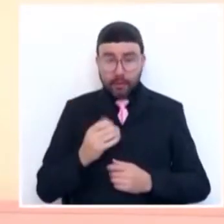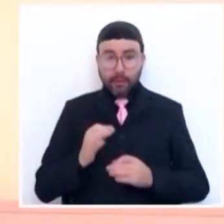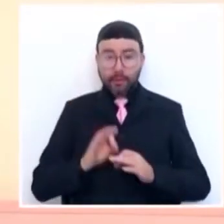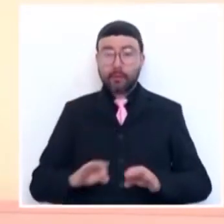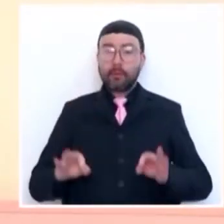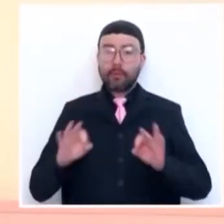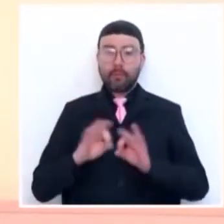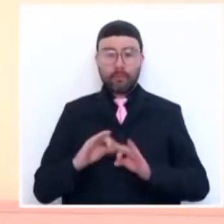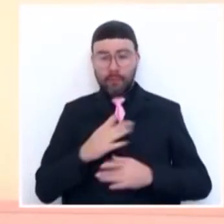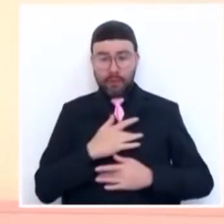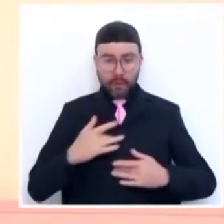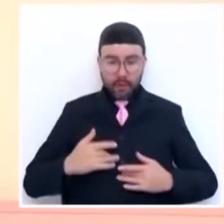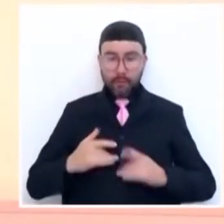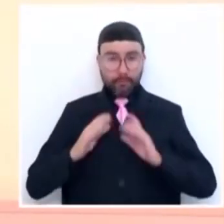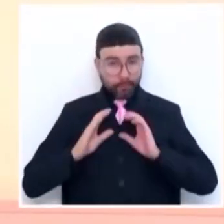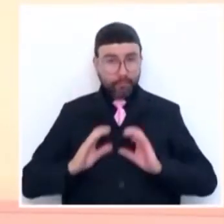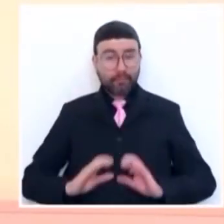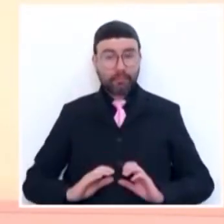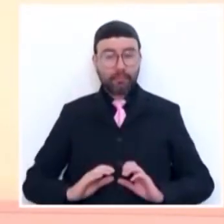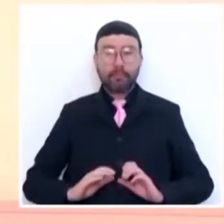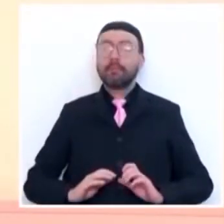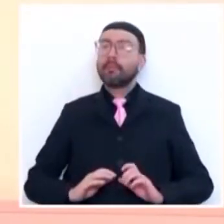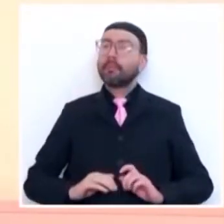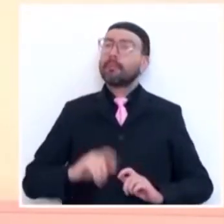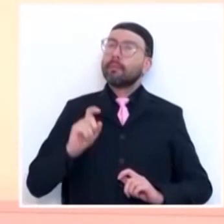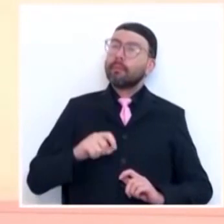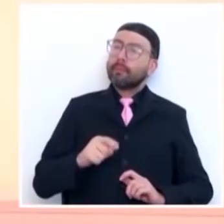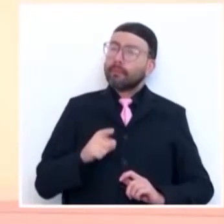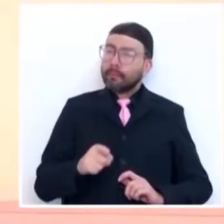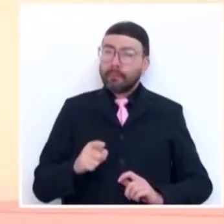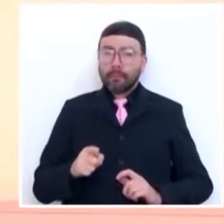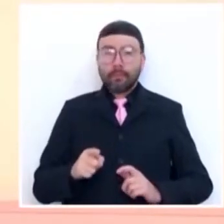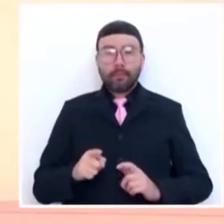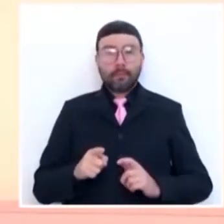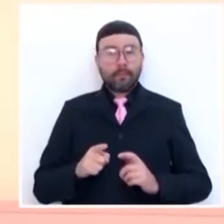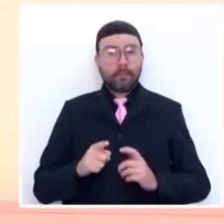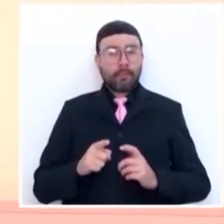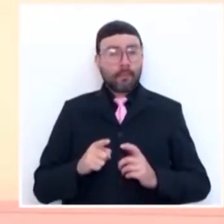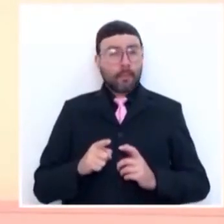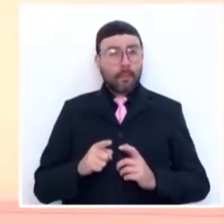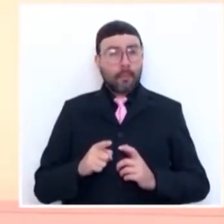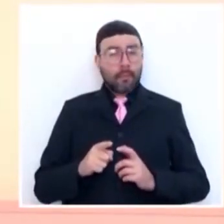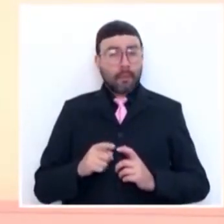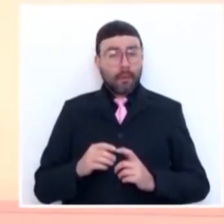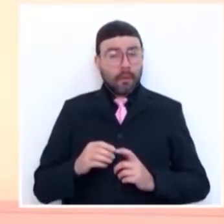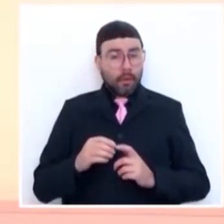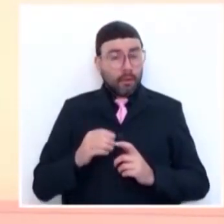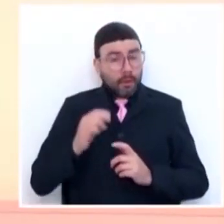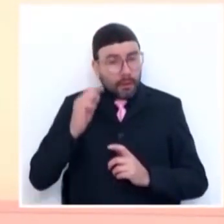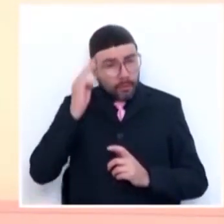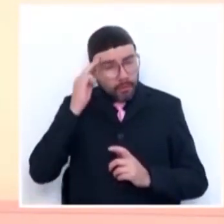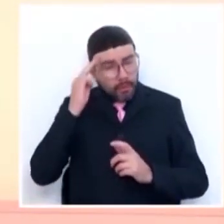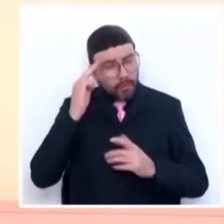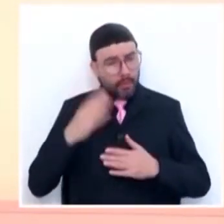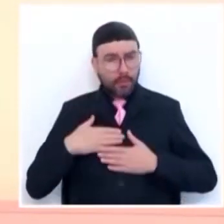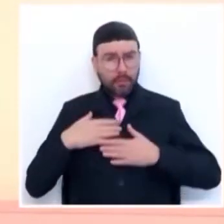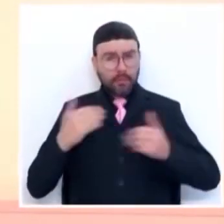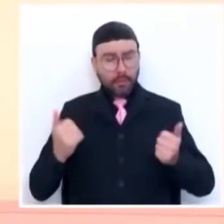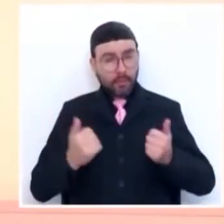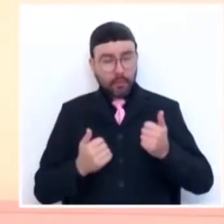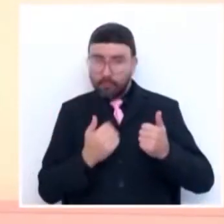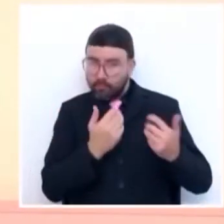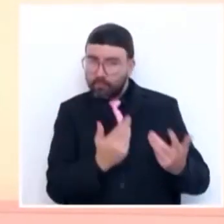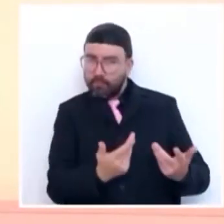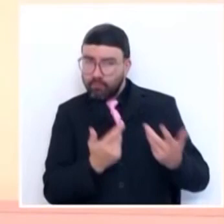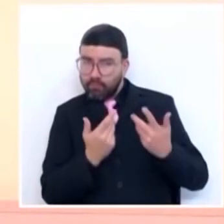la salud física. Y tenemos que tener una mente sana y nutrida a través de las palabras y del afecto y de las